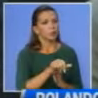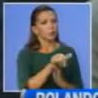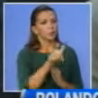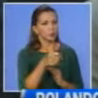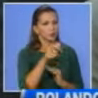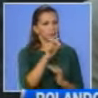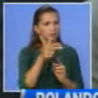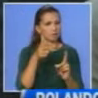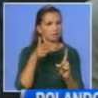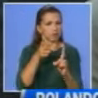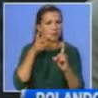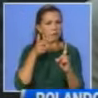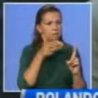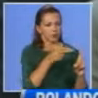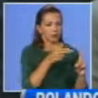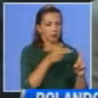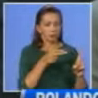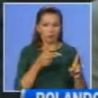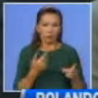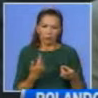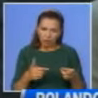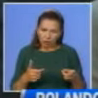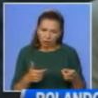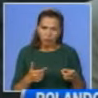de sicariato por